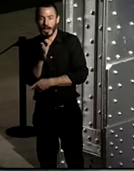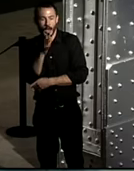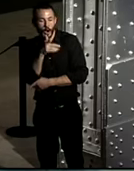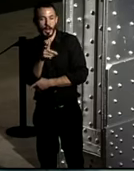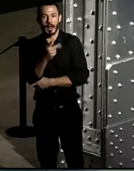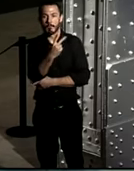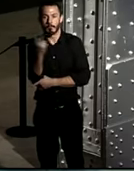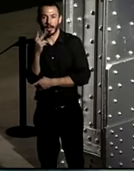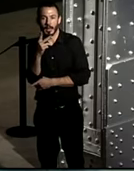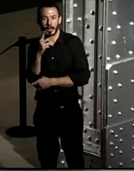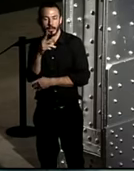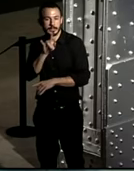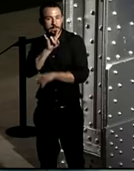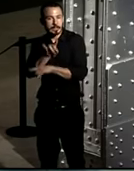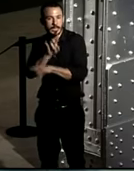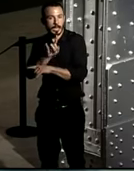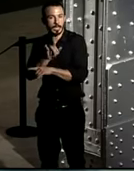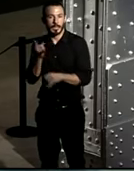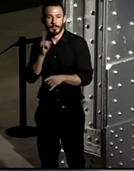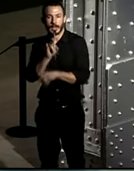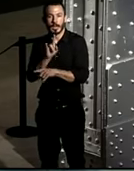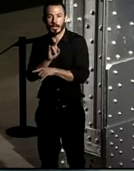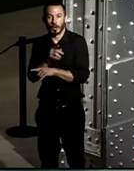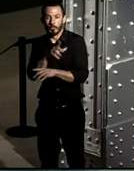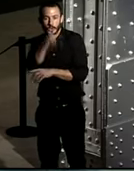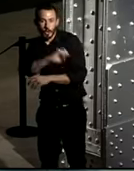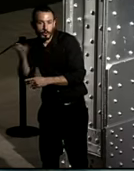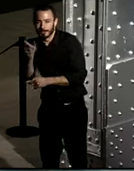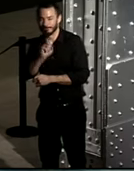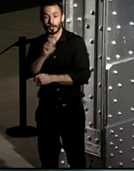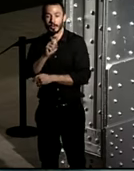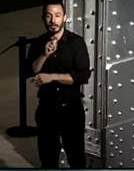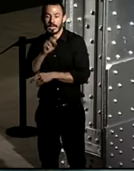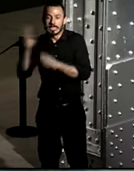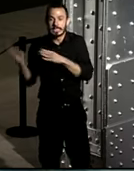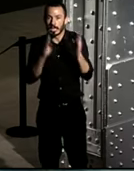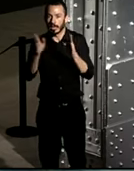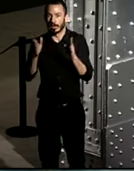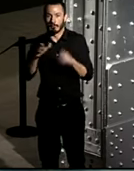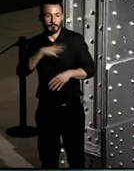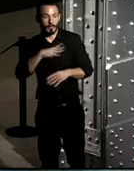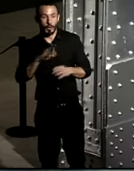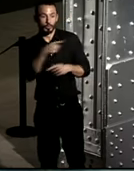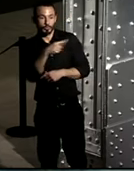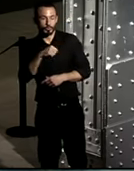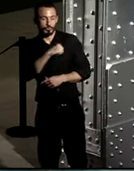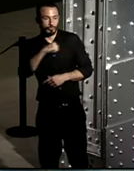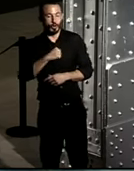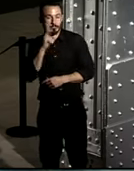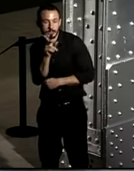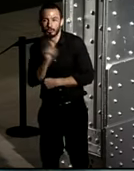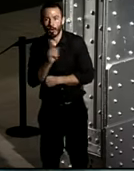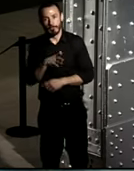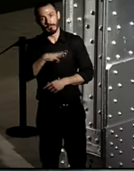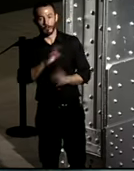ni con otra ni con otro. Te ponen los cuernos con el último capítulo de Breaking Bad, que por favor no lo veas tú solo. No te preocupes, que lo vemos juntos. Eso